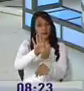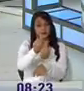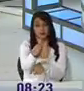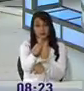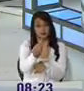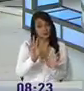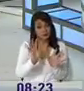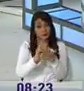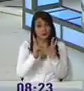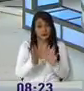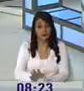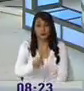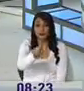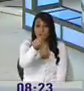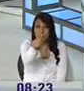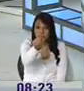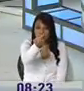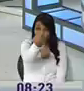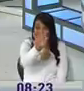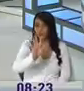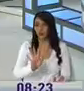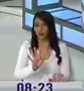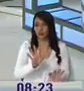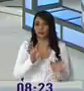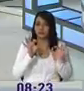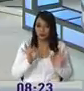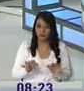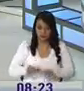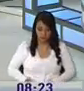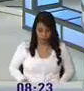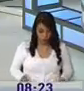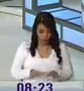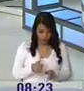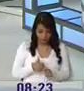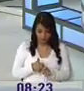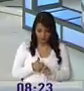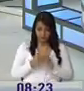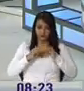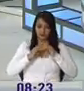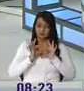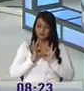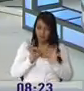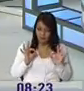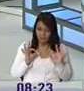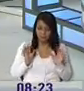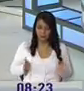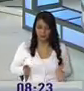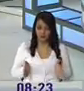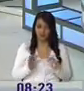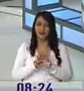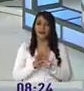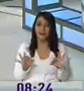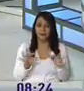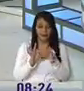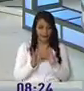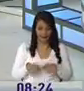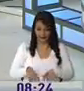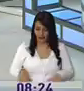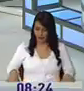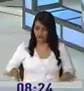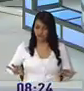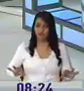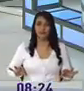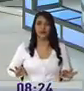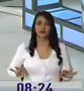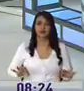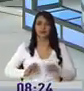querido depende también de usted tener su sitio su casa su calle toda la Vereda en perfecto estado